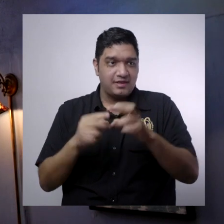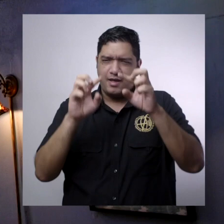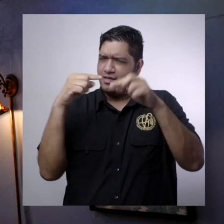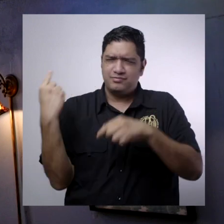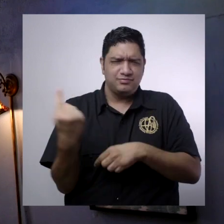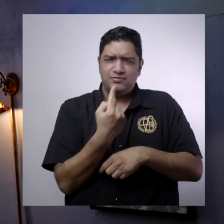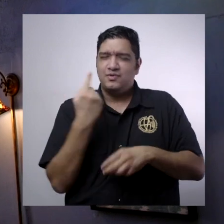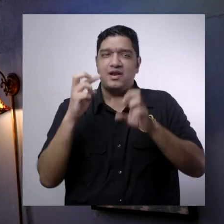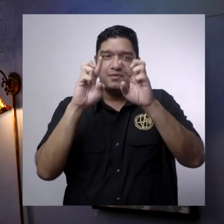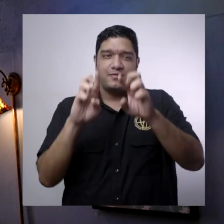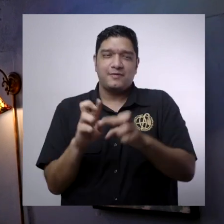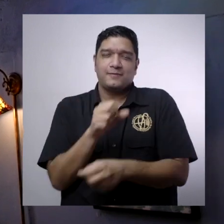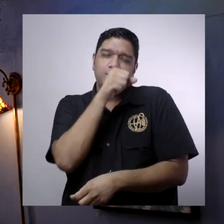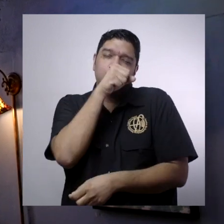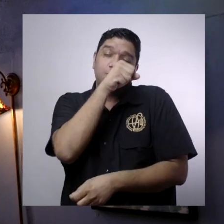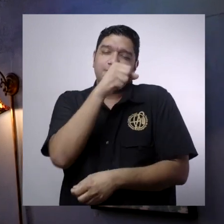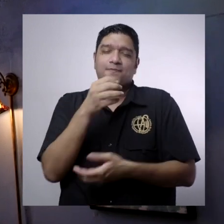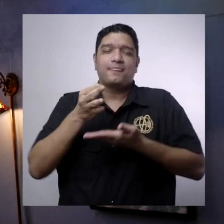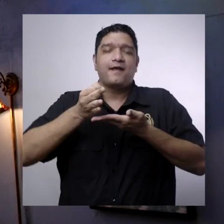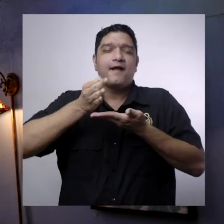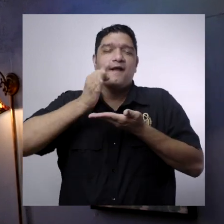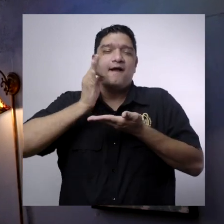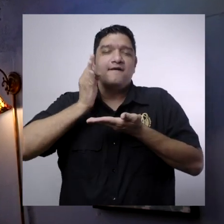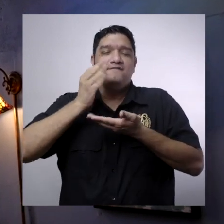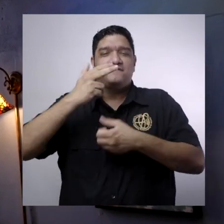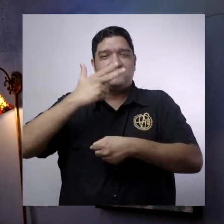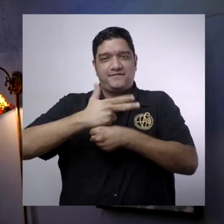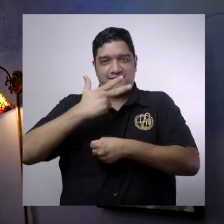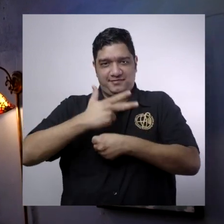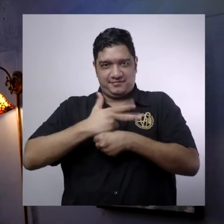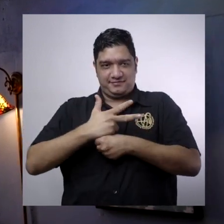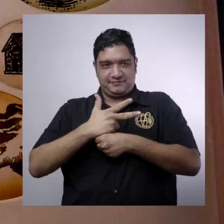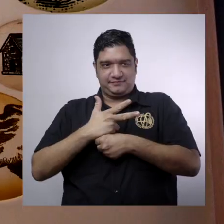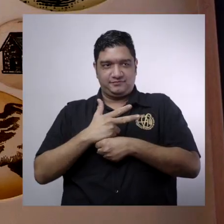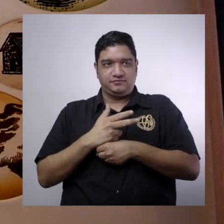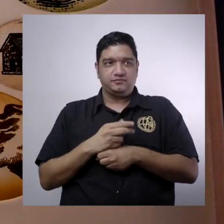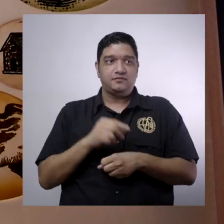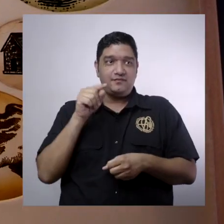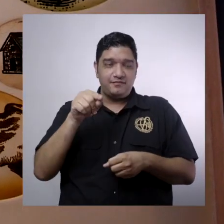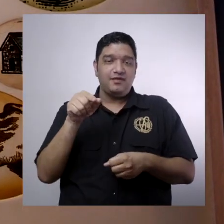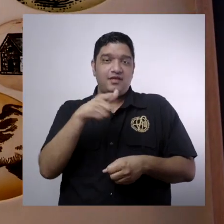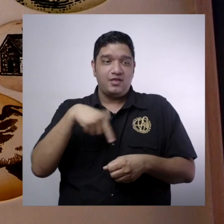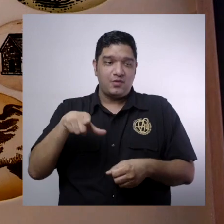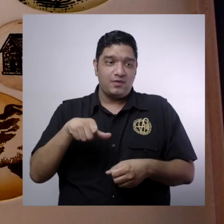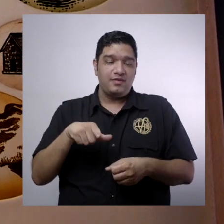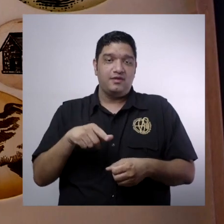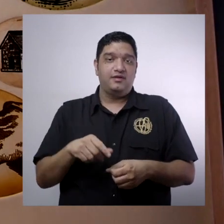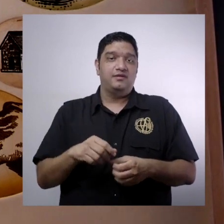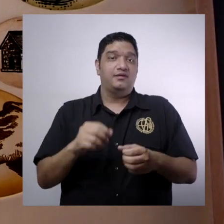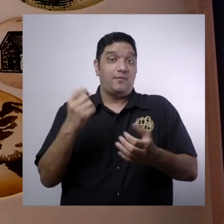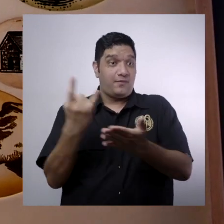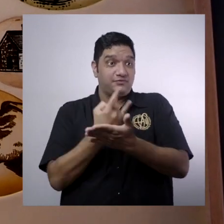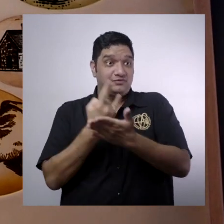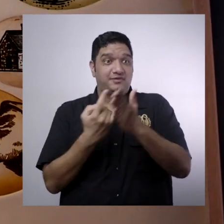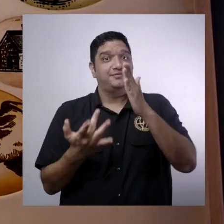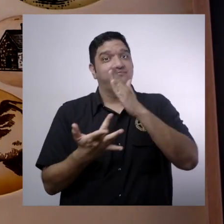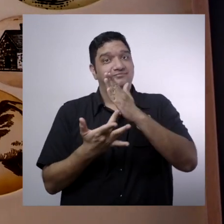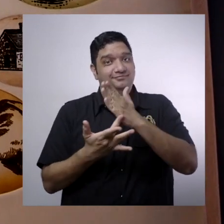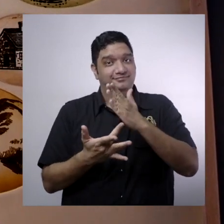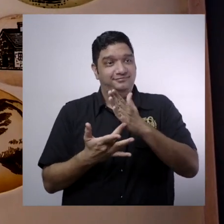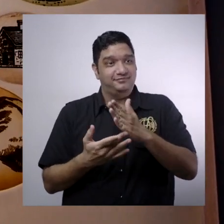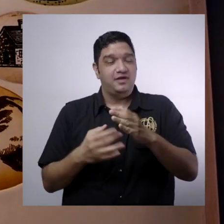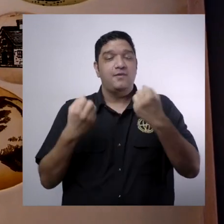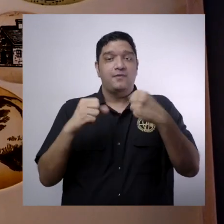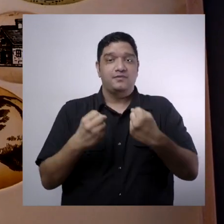y dentro del arte, específicamente el grabado. Vamos a hacer una fusión entre el